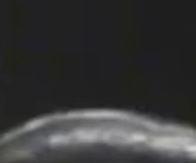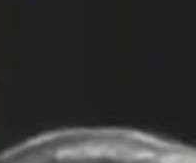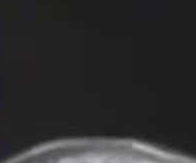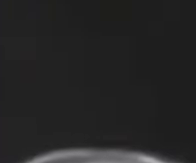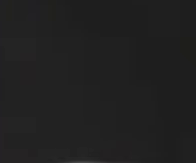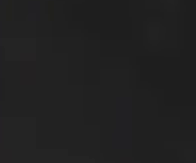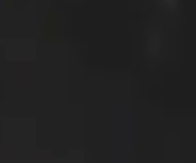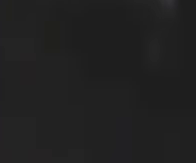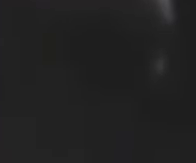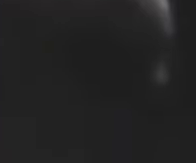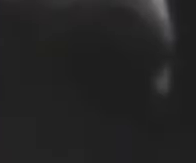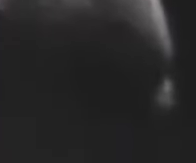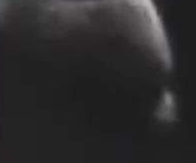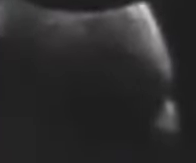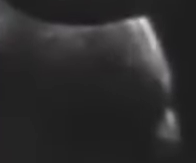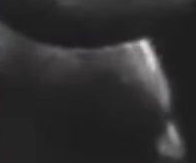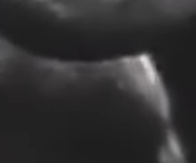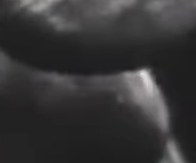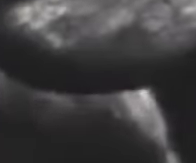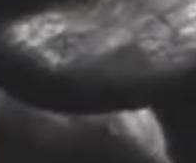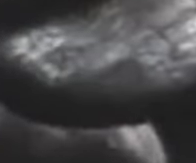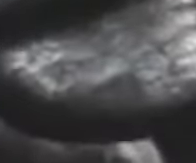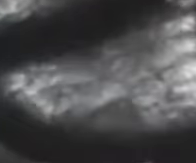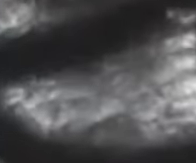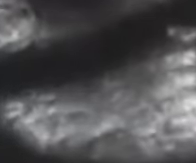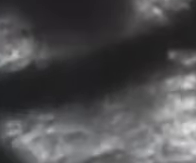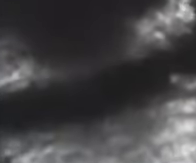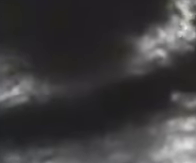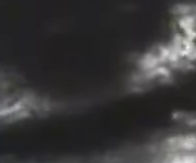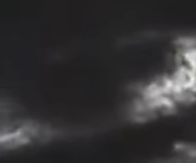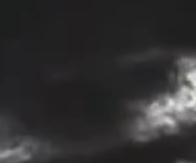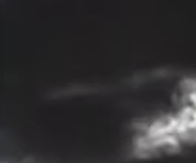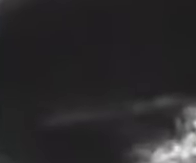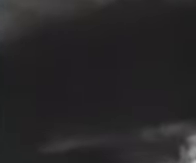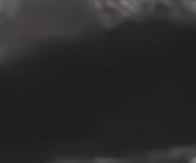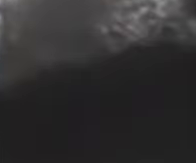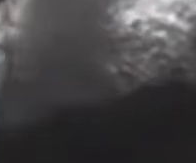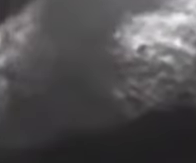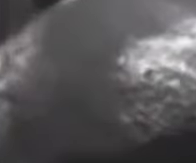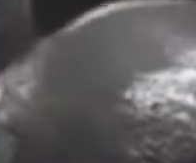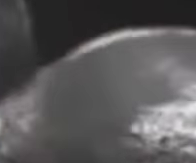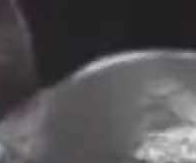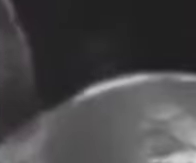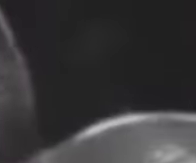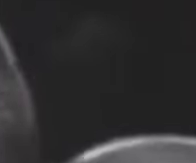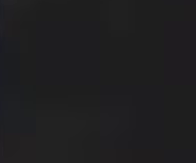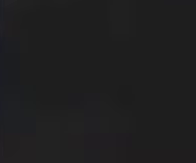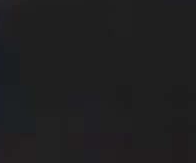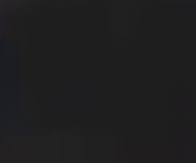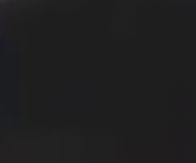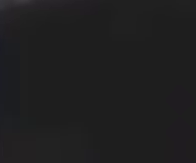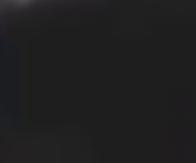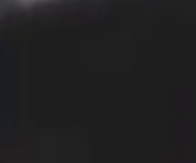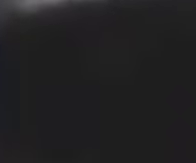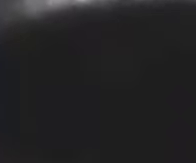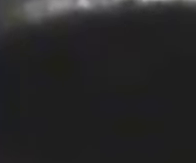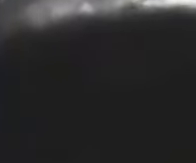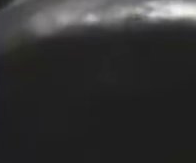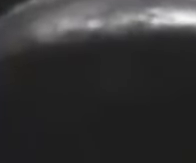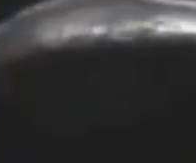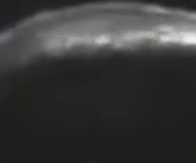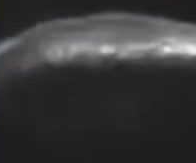situación lo que comenta el presidente de la república es es Es algo que tenemos que estar cuidando es algo que hay que